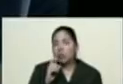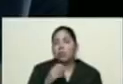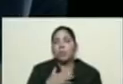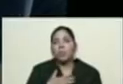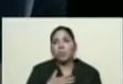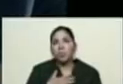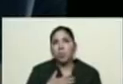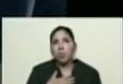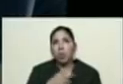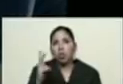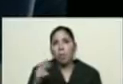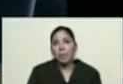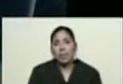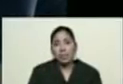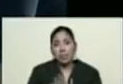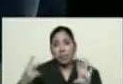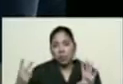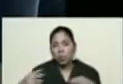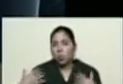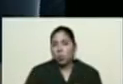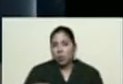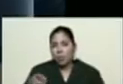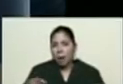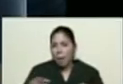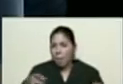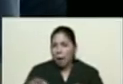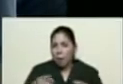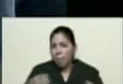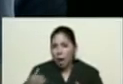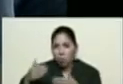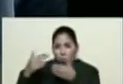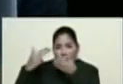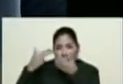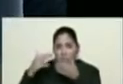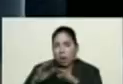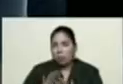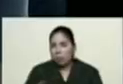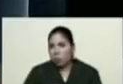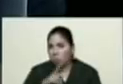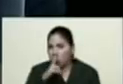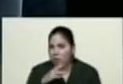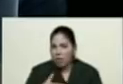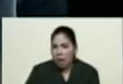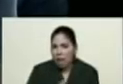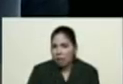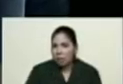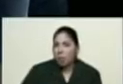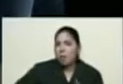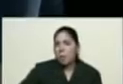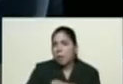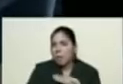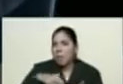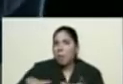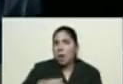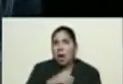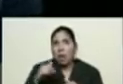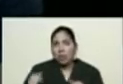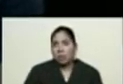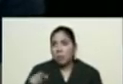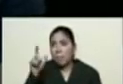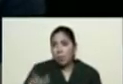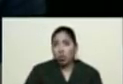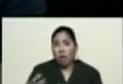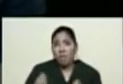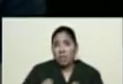2017, violencia, guarimbas, terrorismo, terrorismo en las calles, en Venezuela, quemando personas,